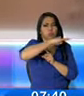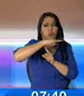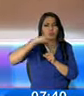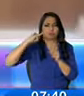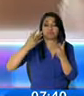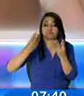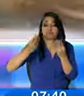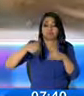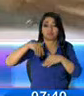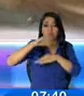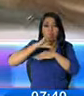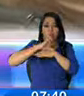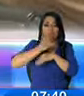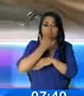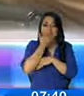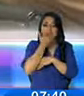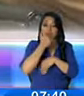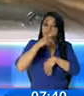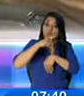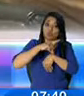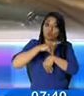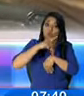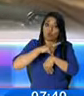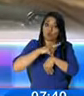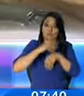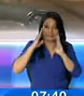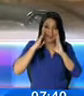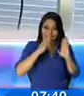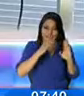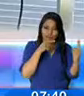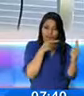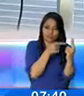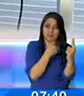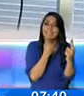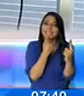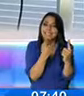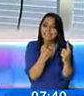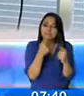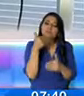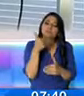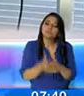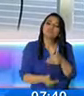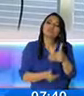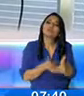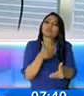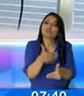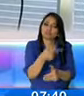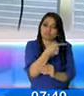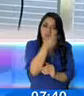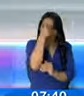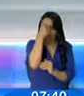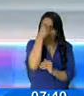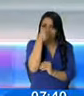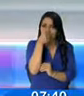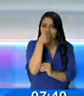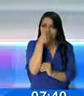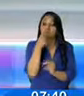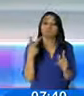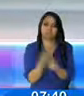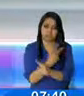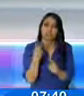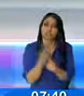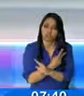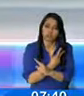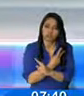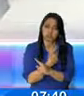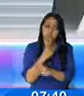en nuestro país según el médico cirujano que atendió a la joven señaló que el procedimiento al que fue intervenida es peligroso